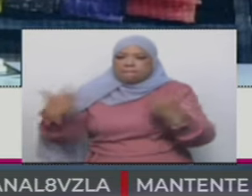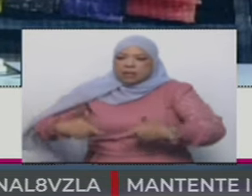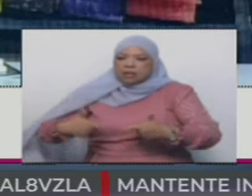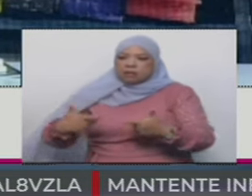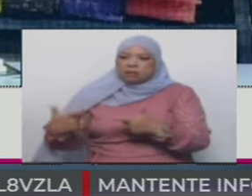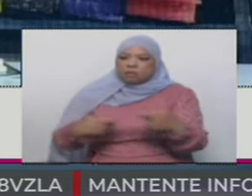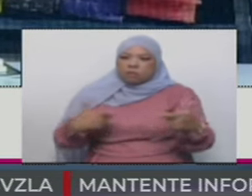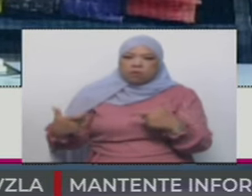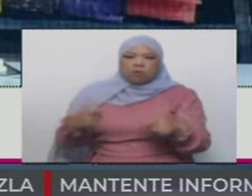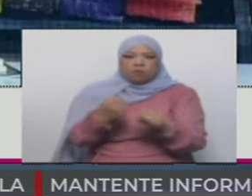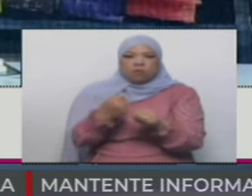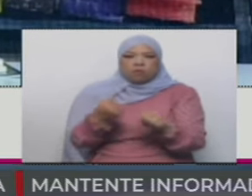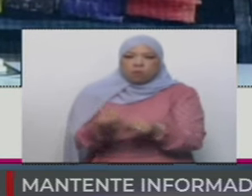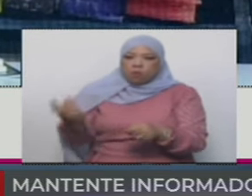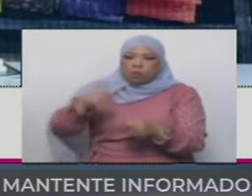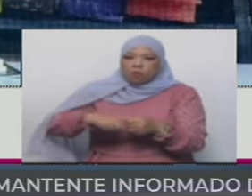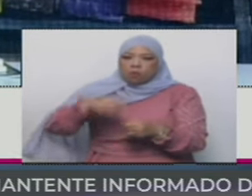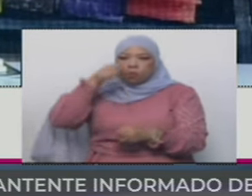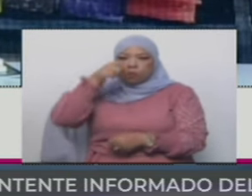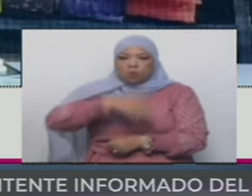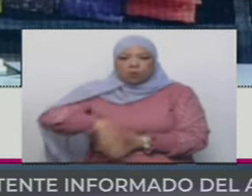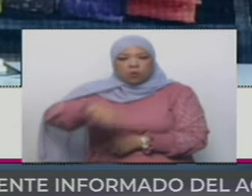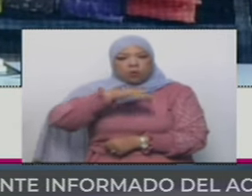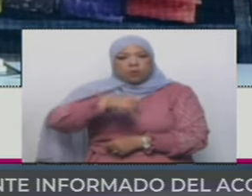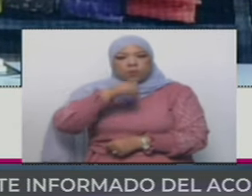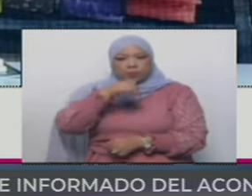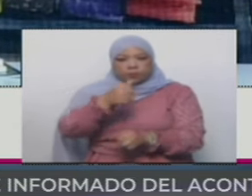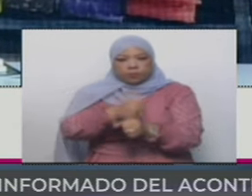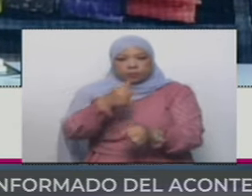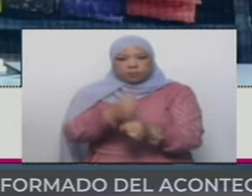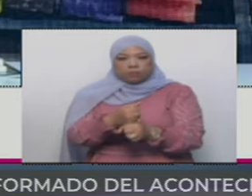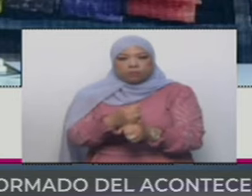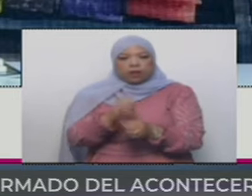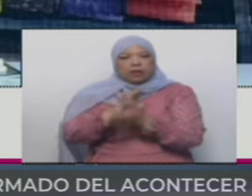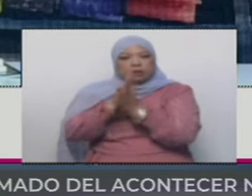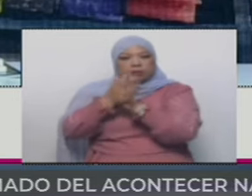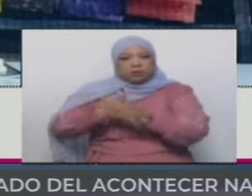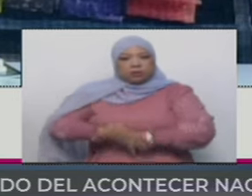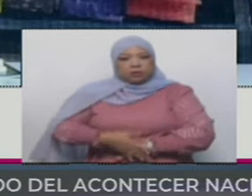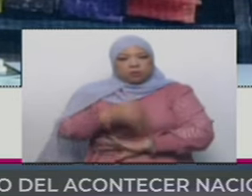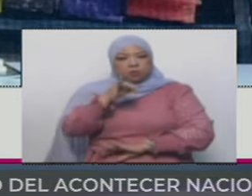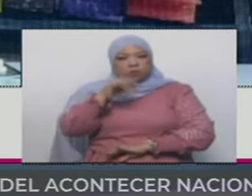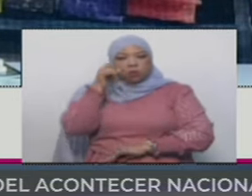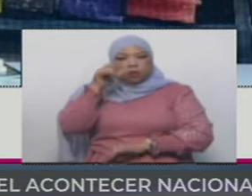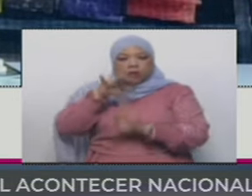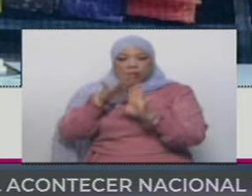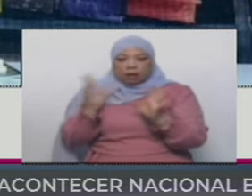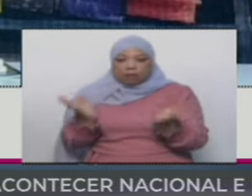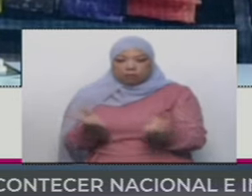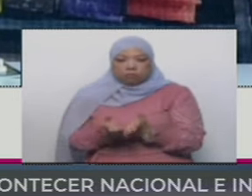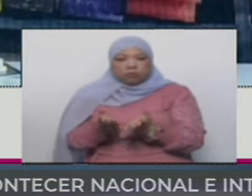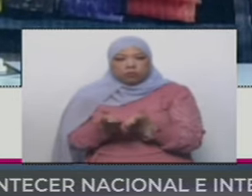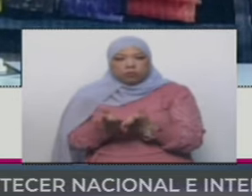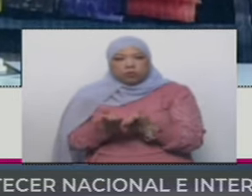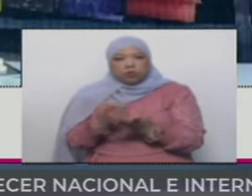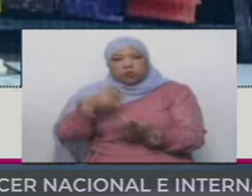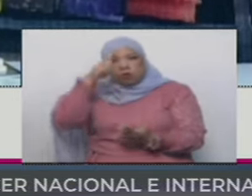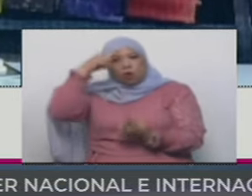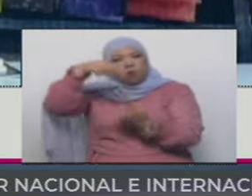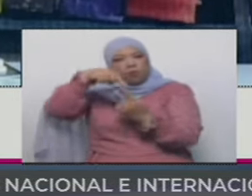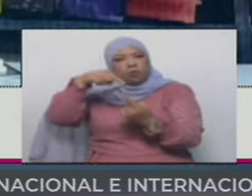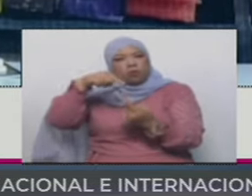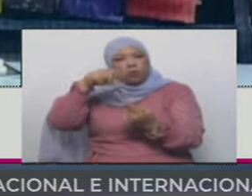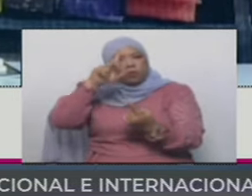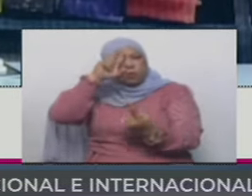lleven inclusive a las puertas de la desaparición de la existencia en el planeta Tierra. Por eso es que el camino nuestro,